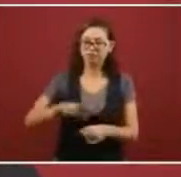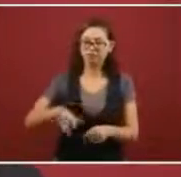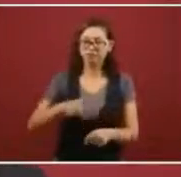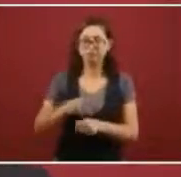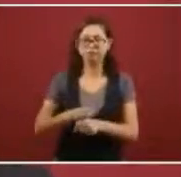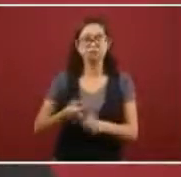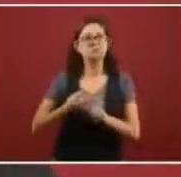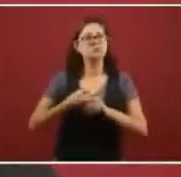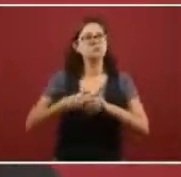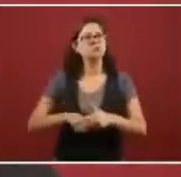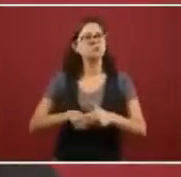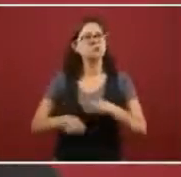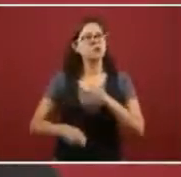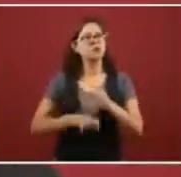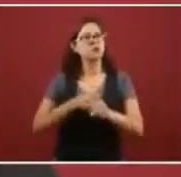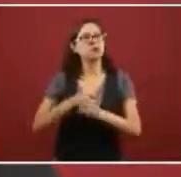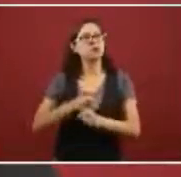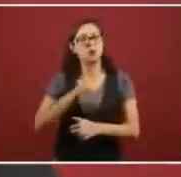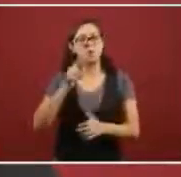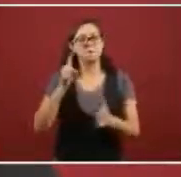desde